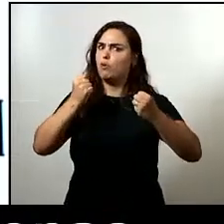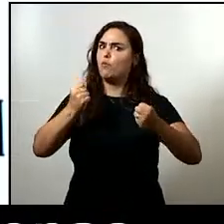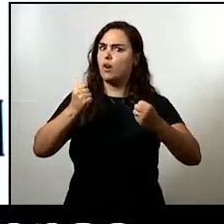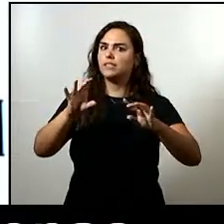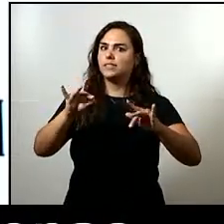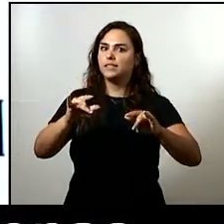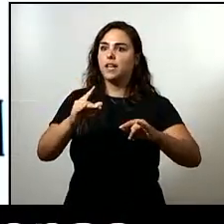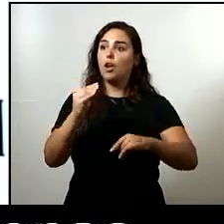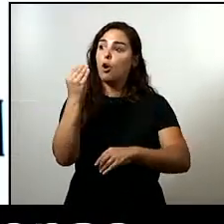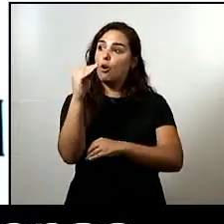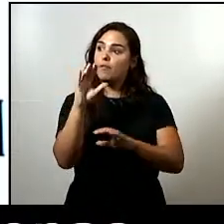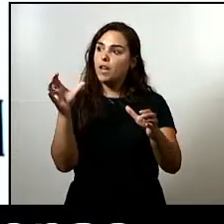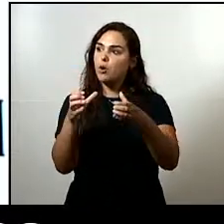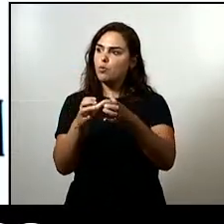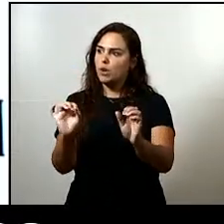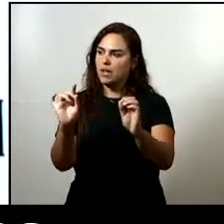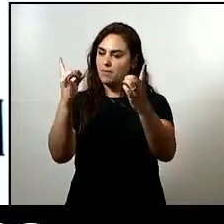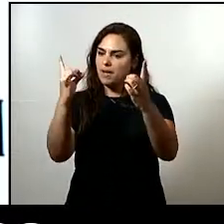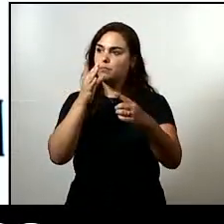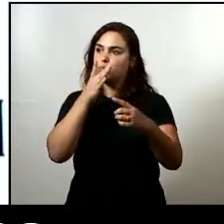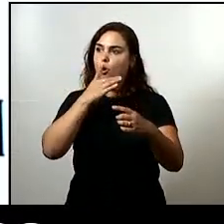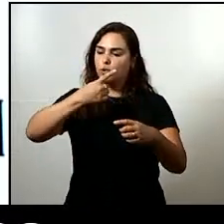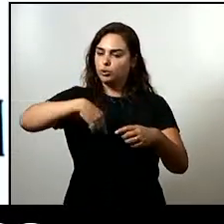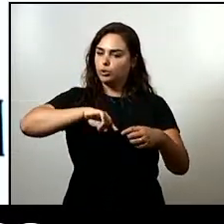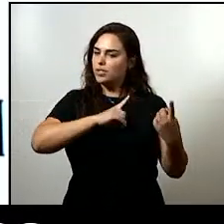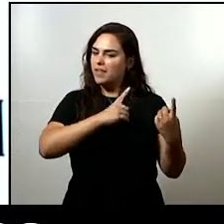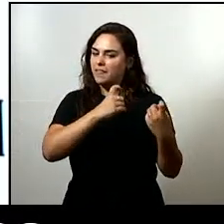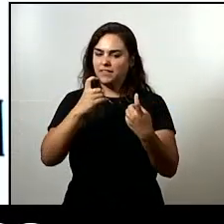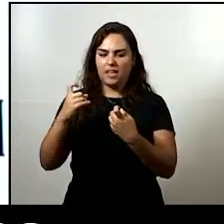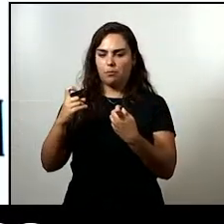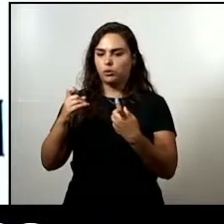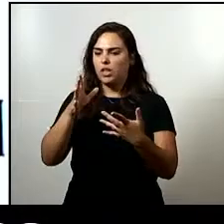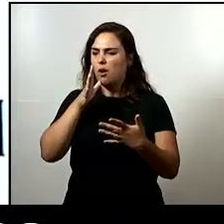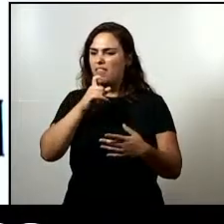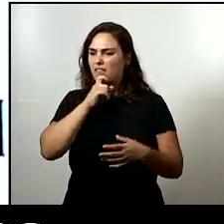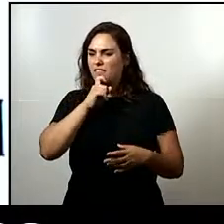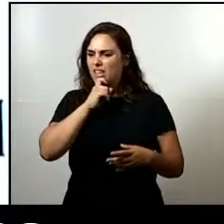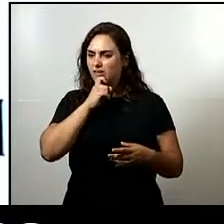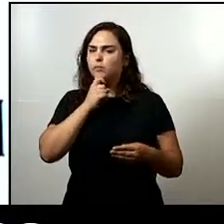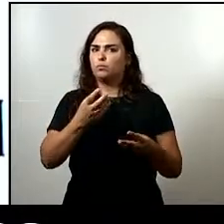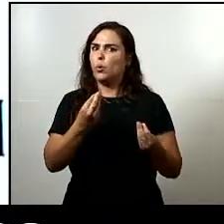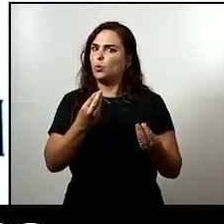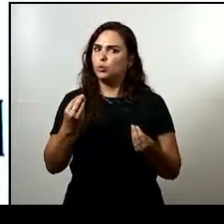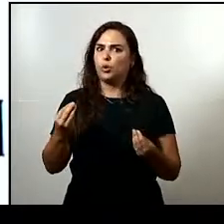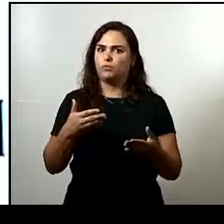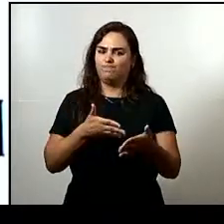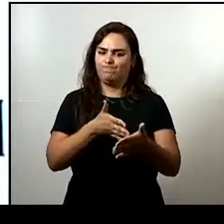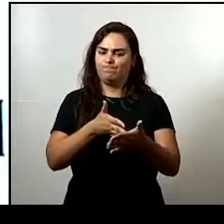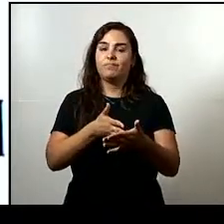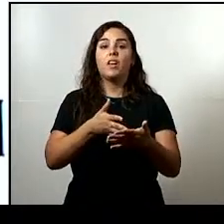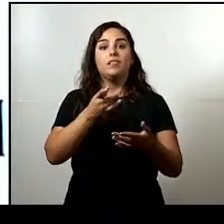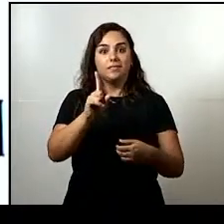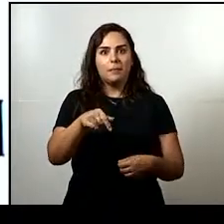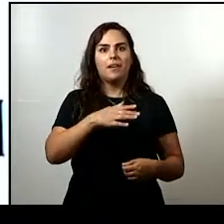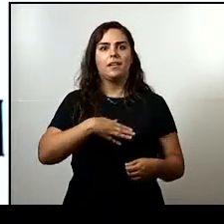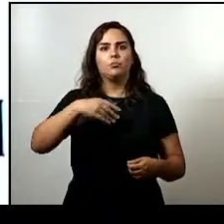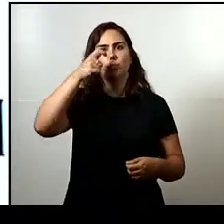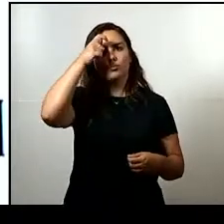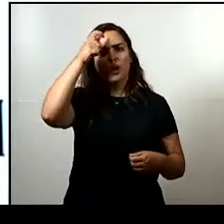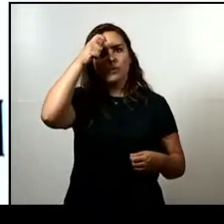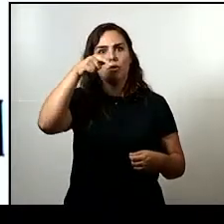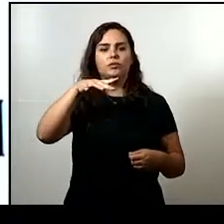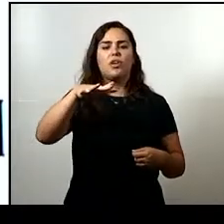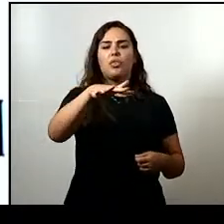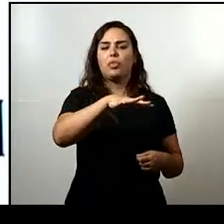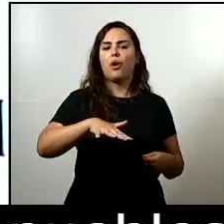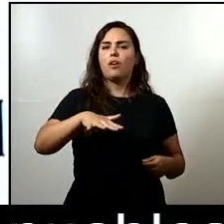los jóvenes, un colectivo que lo necesita más y al que más dificultades le surgen. Queremos también que nuestros pueblos sean esos